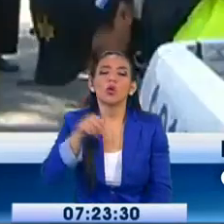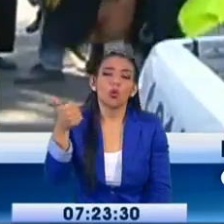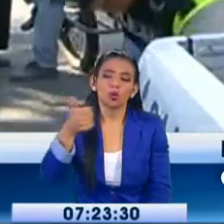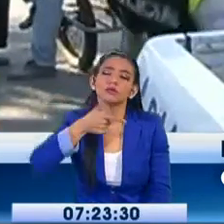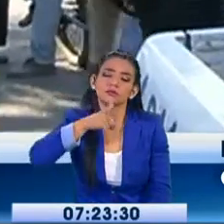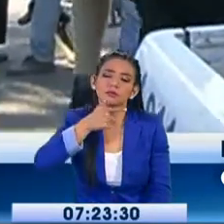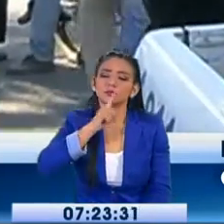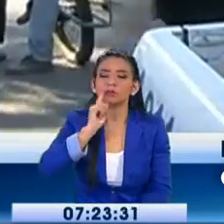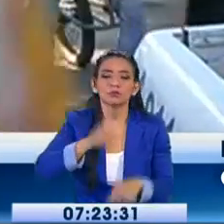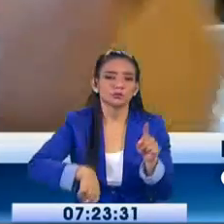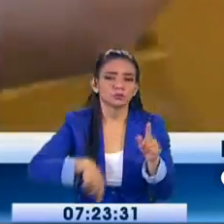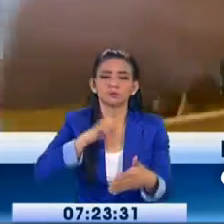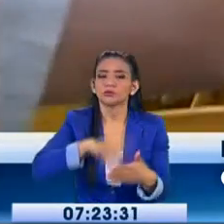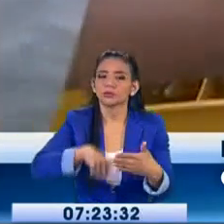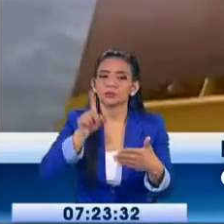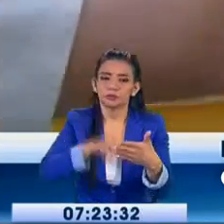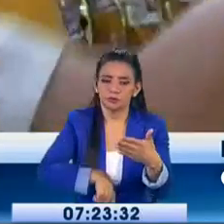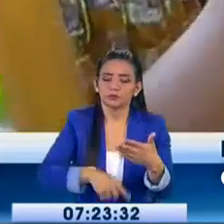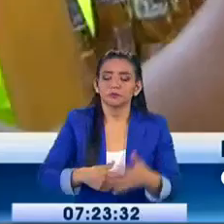alcohol.